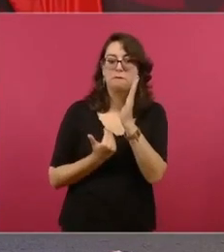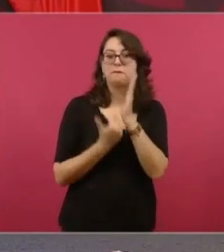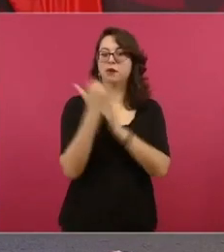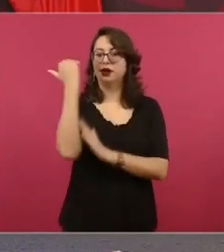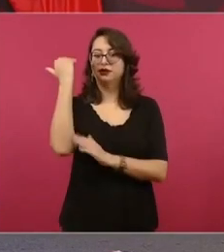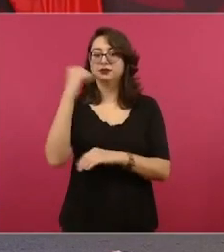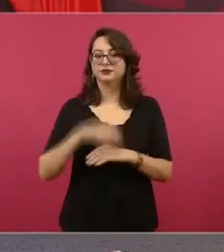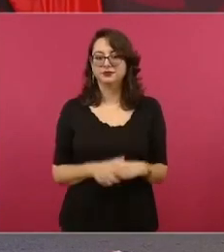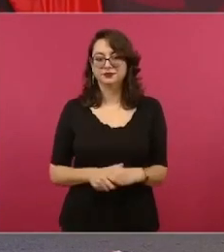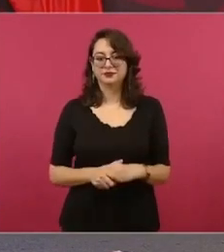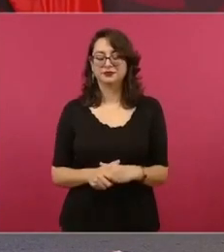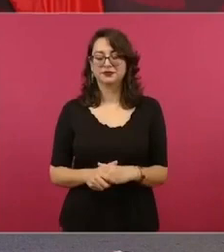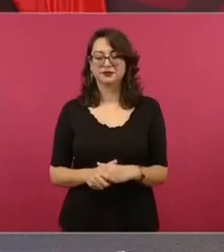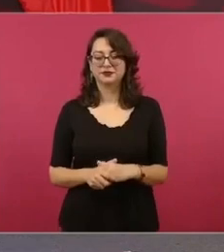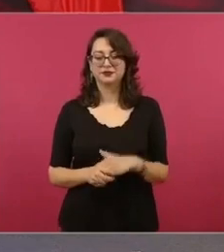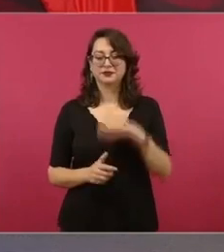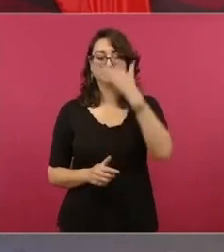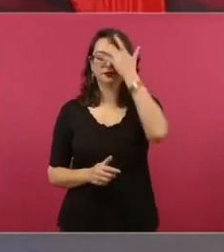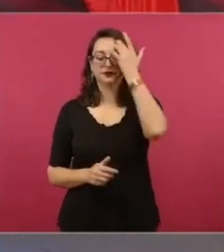incluso